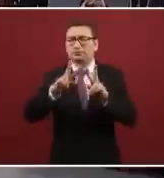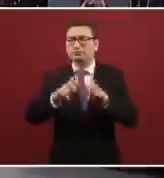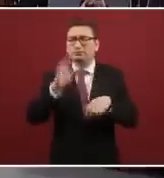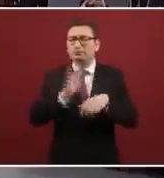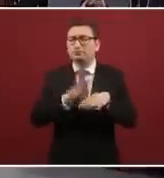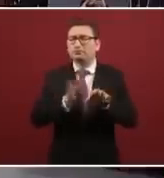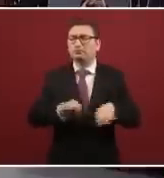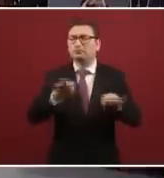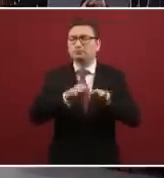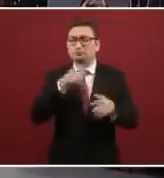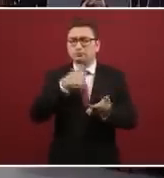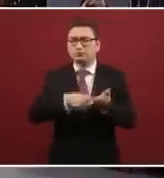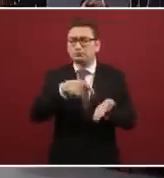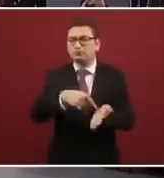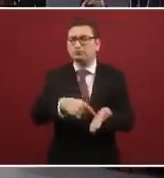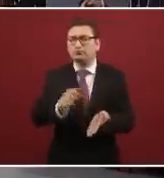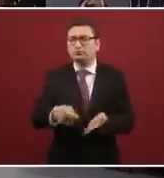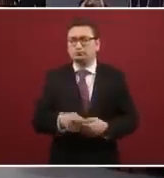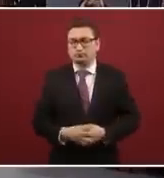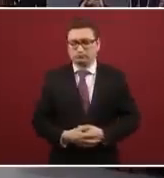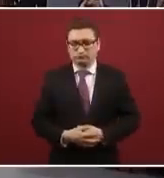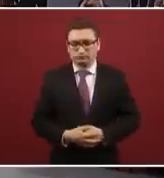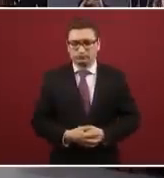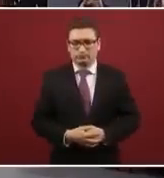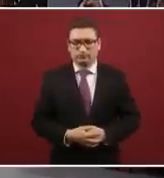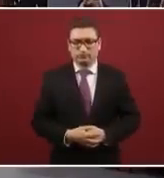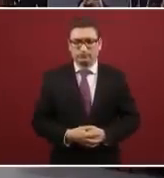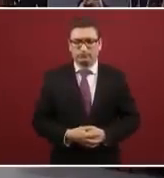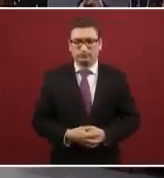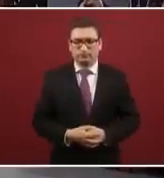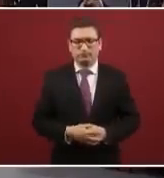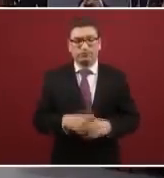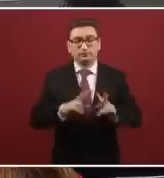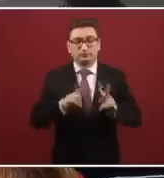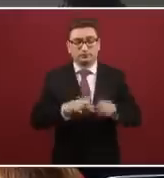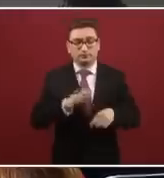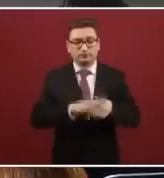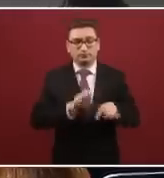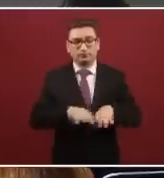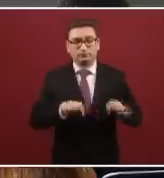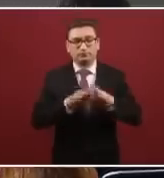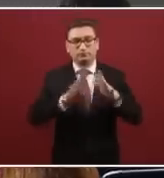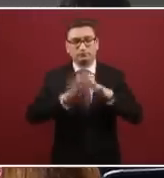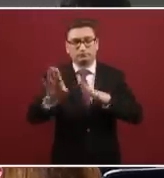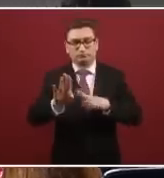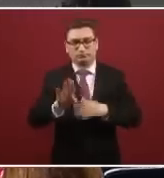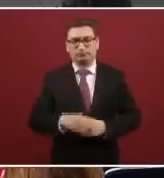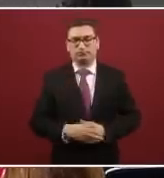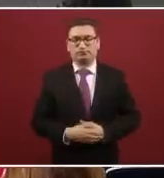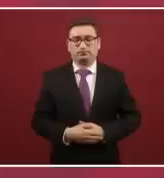de esa carta. Por las circunstancias, el tema es migración.